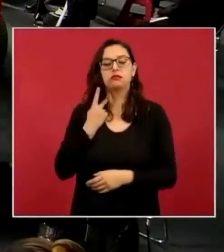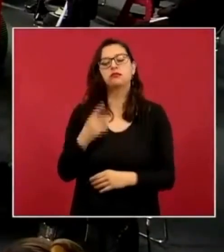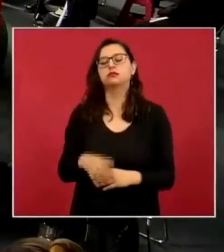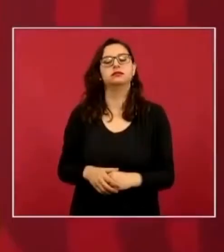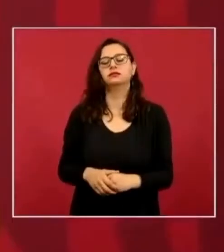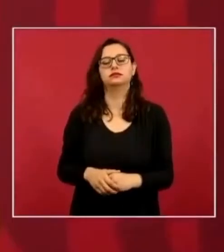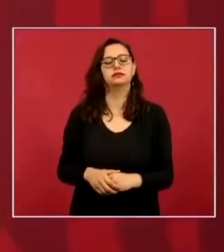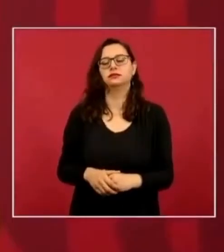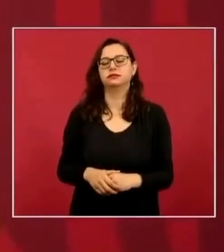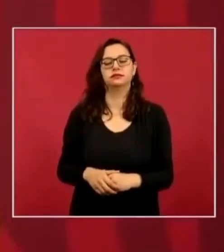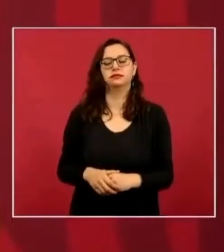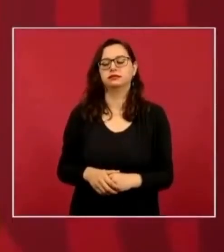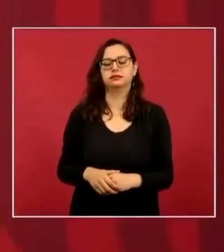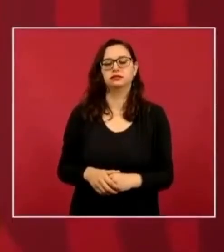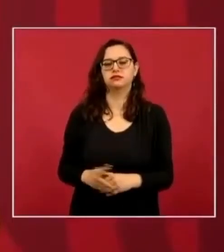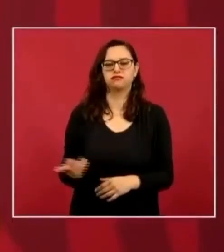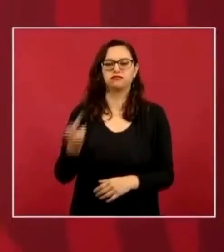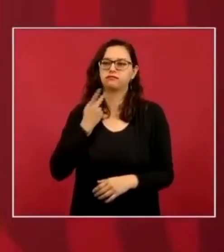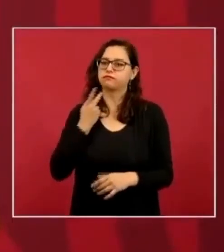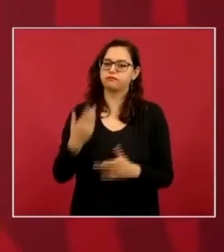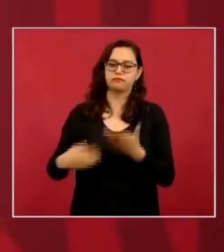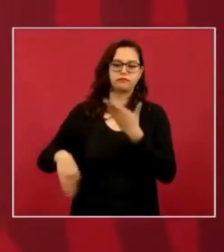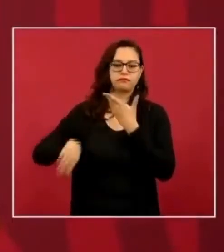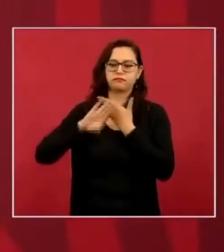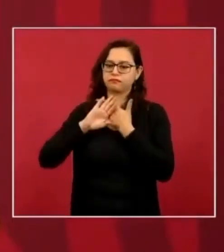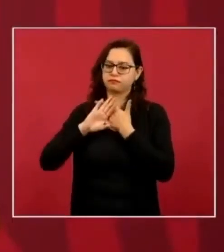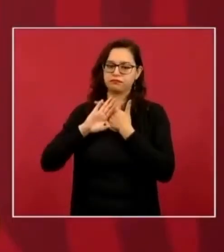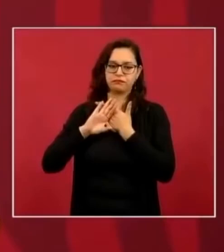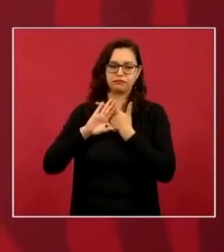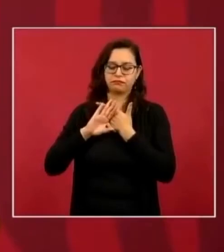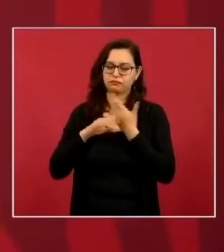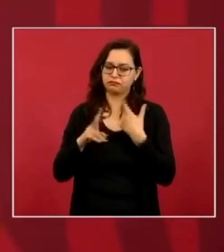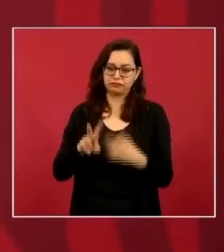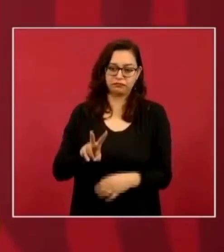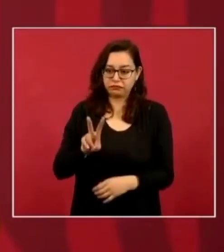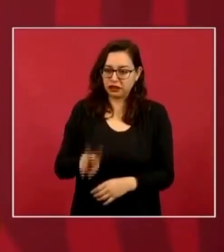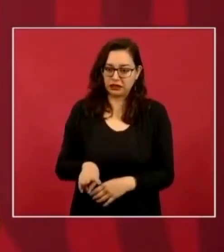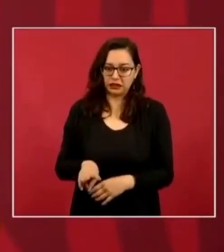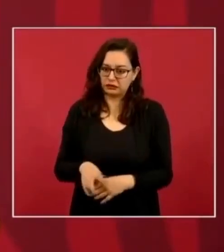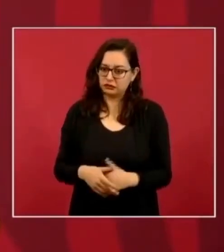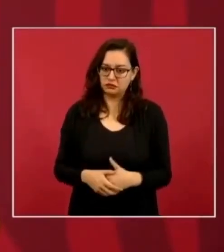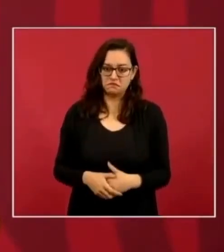si somos estrictos, politiquero.